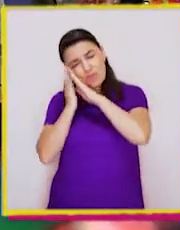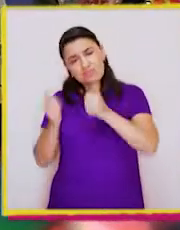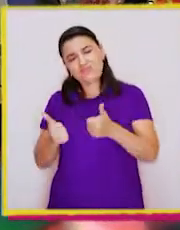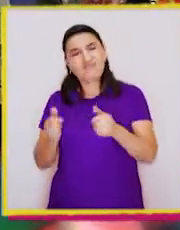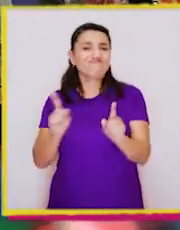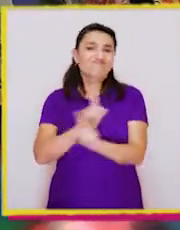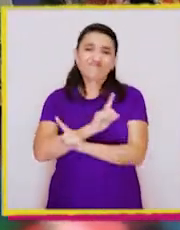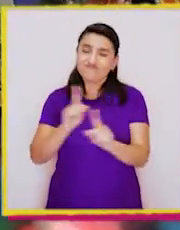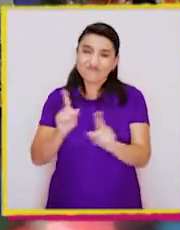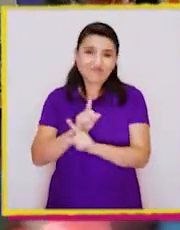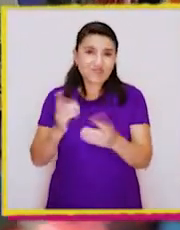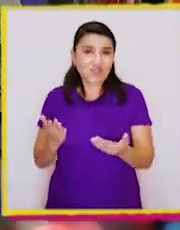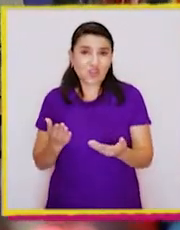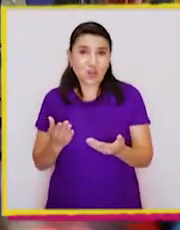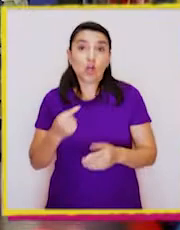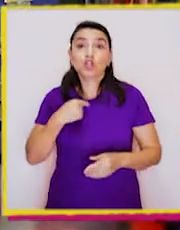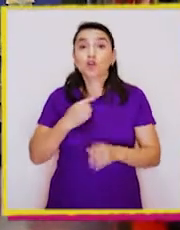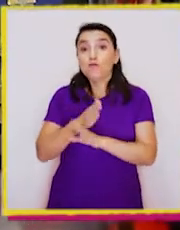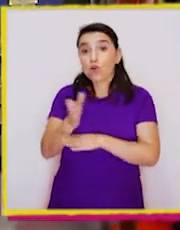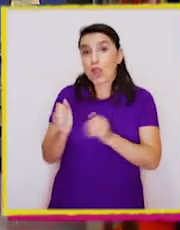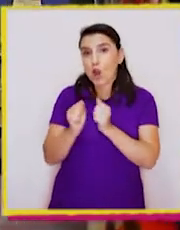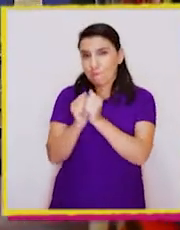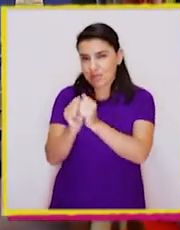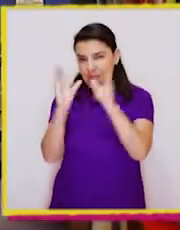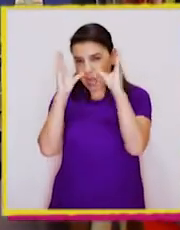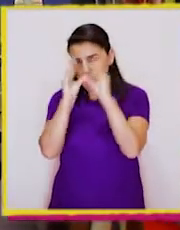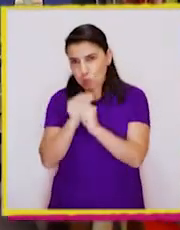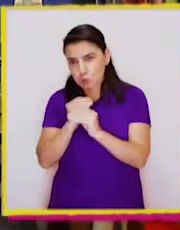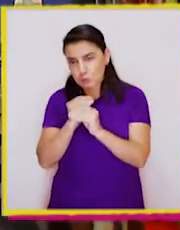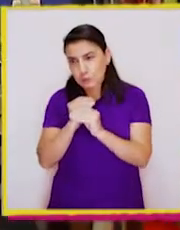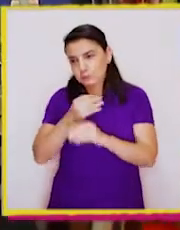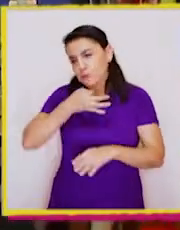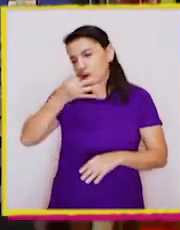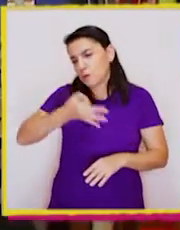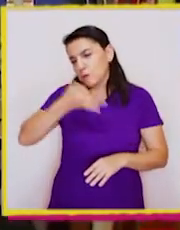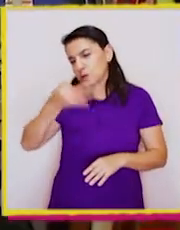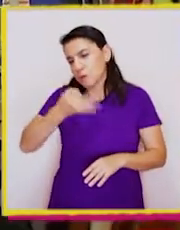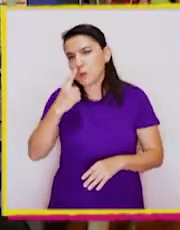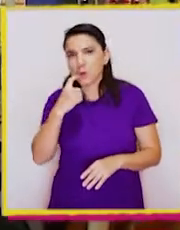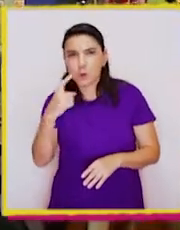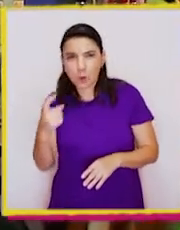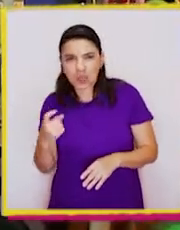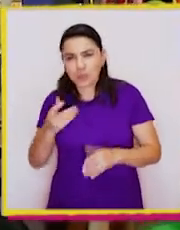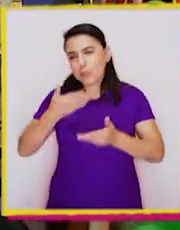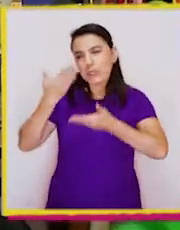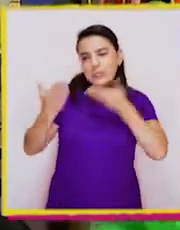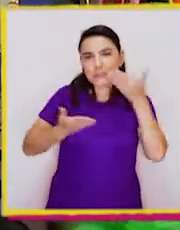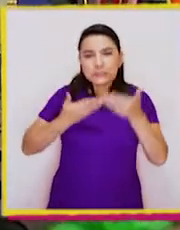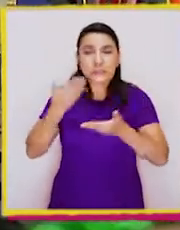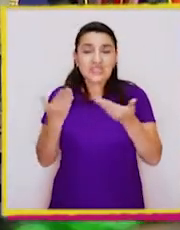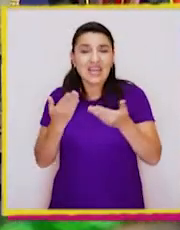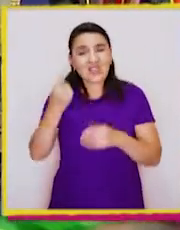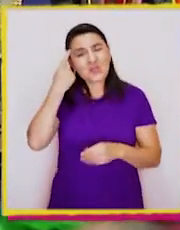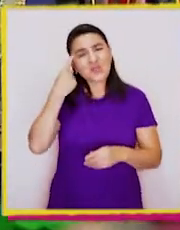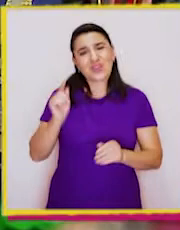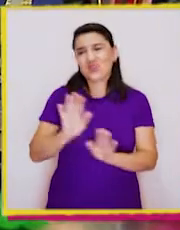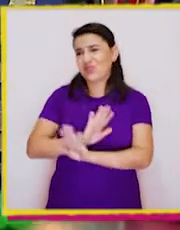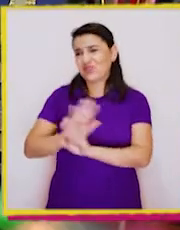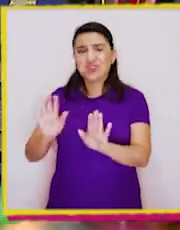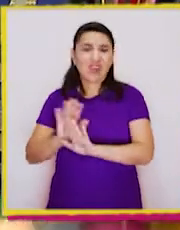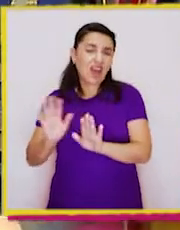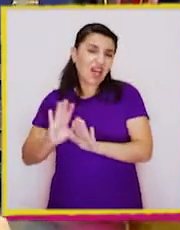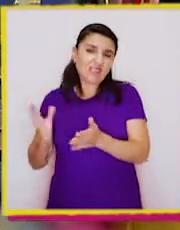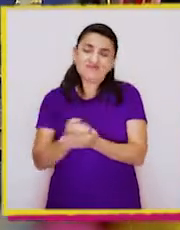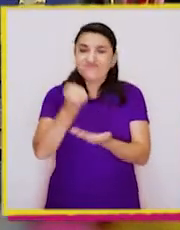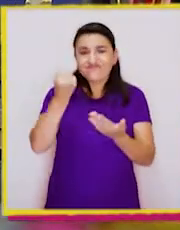últimamente y me he tenido que acompañar en las noches. Le he cantado, le he contado cuentos, pero nada